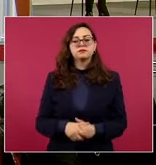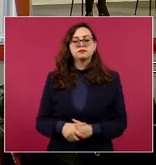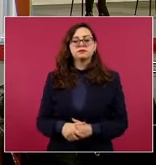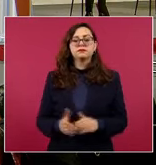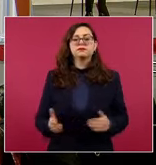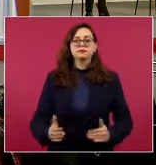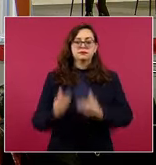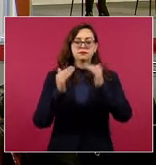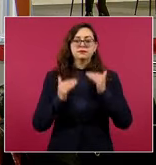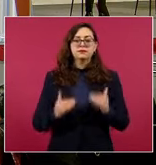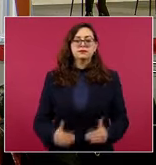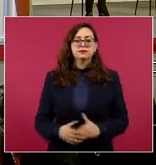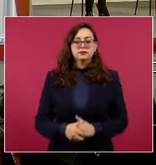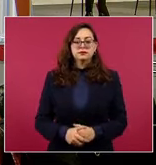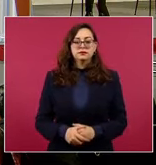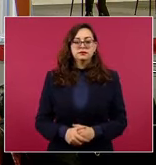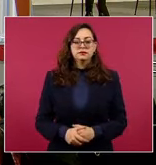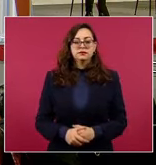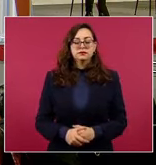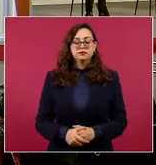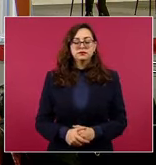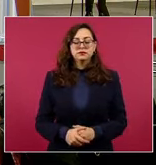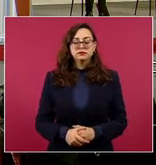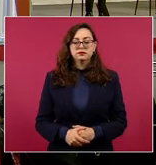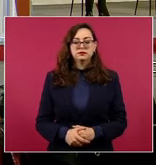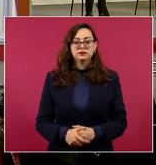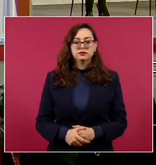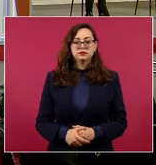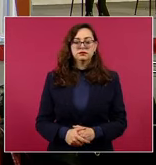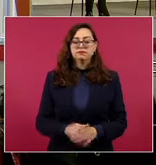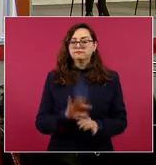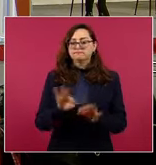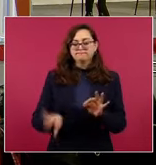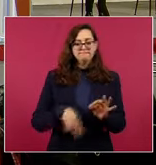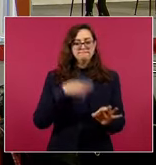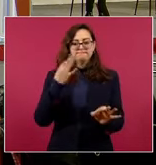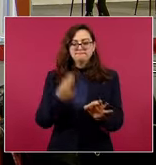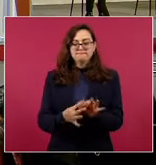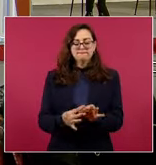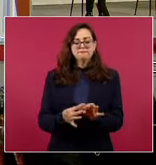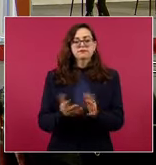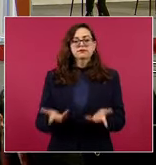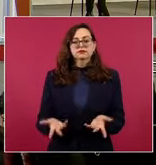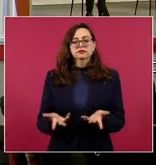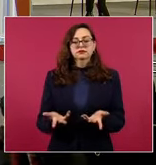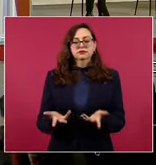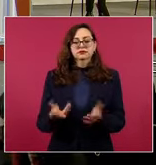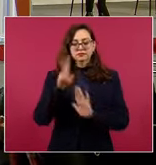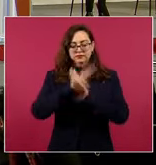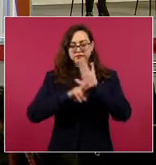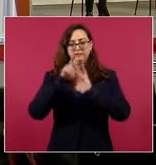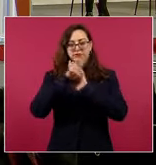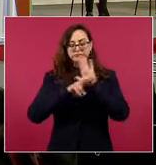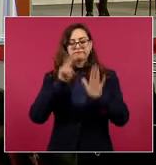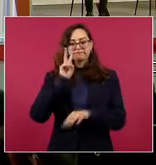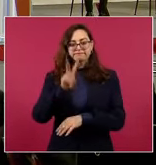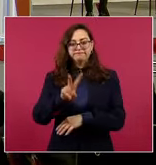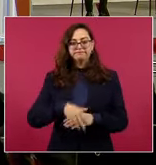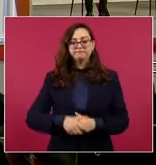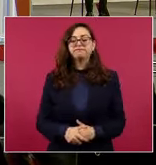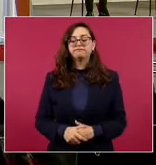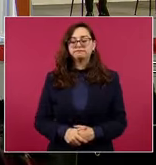Adelante. Ya es todo. Bueno, señor presidente, nada más queda el video.